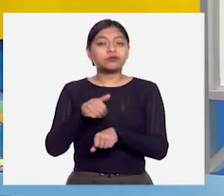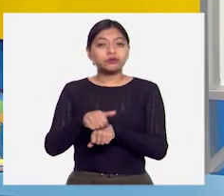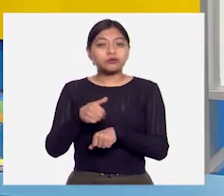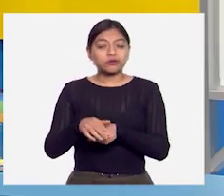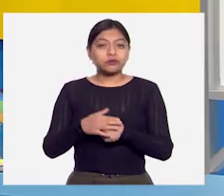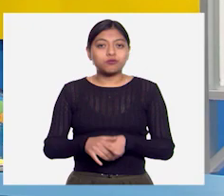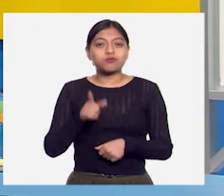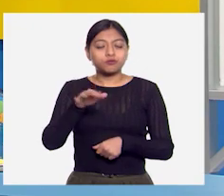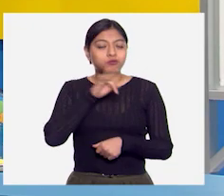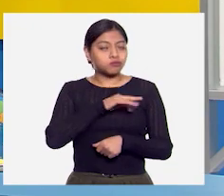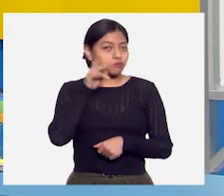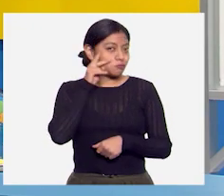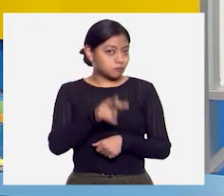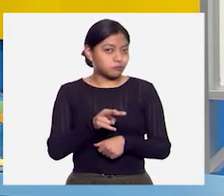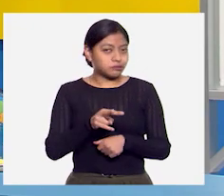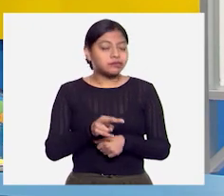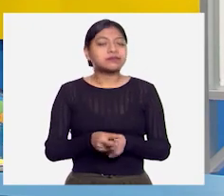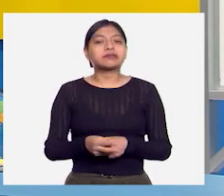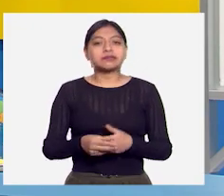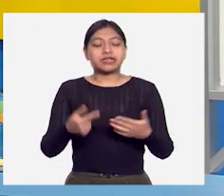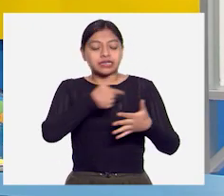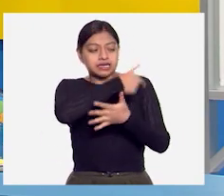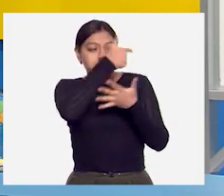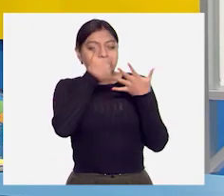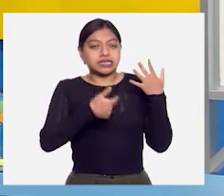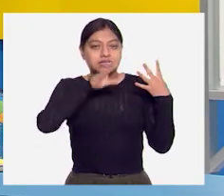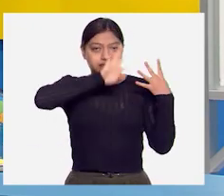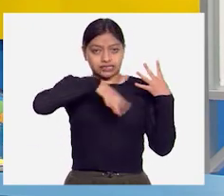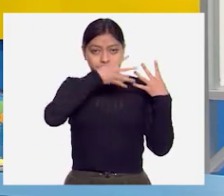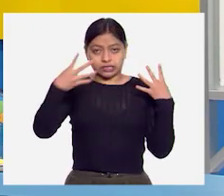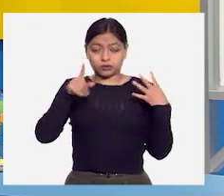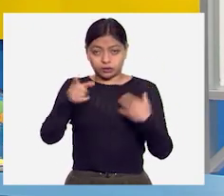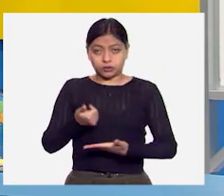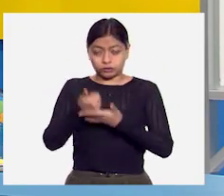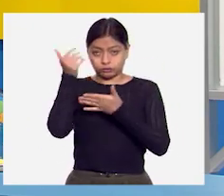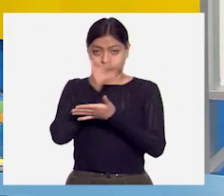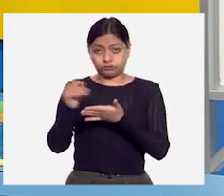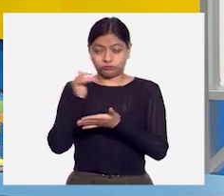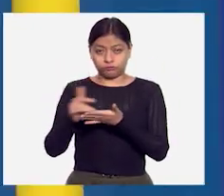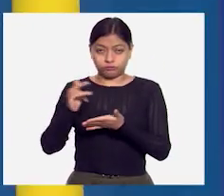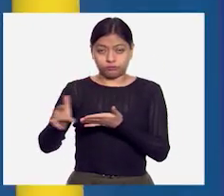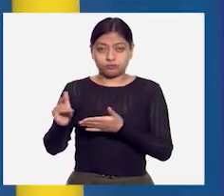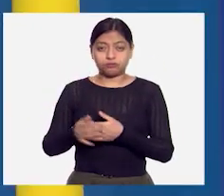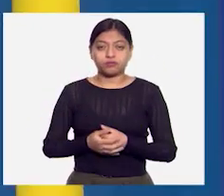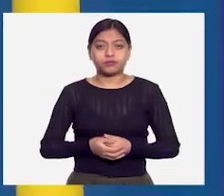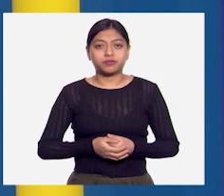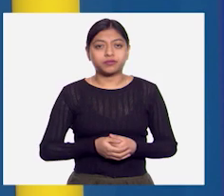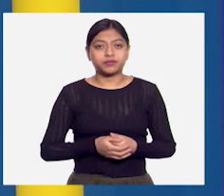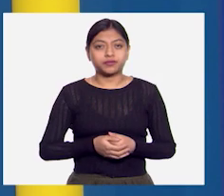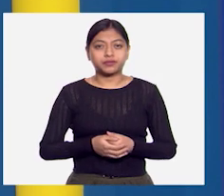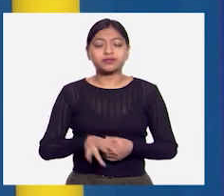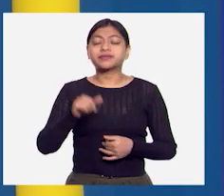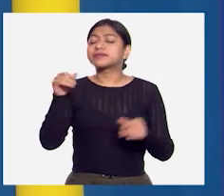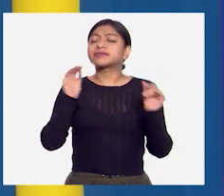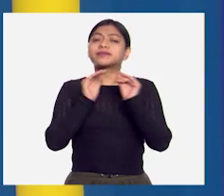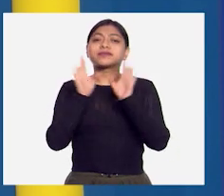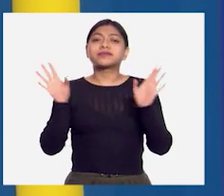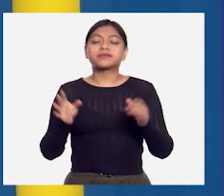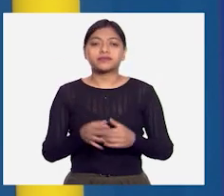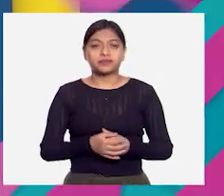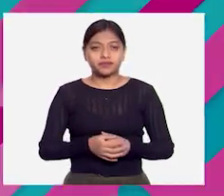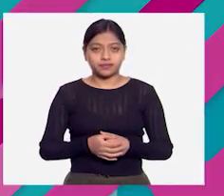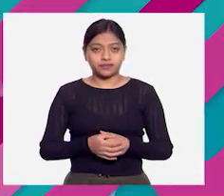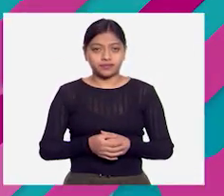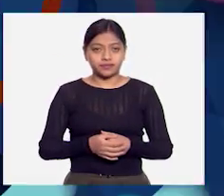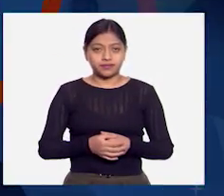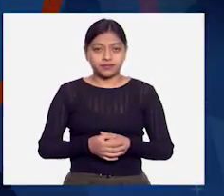los registraron en una tabla. María, ¿me ayudas a leerla? Por supuesto, maestra. Vemos que en la tabla vamos a poner que a